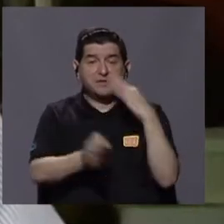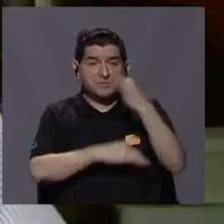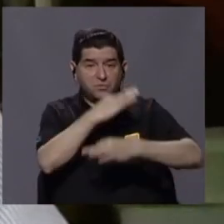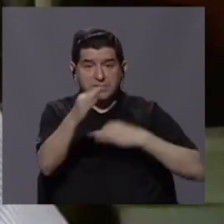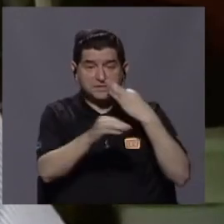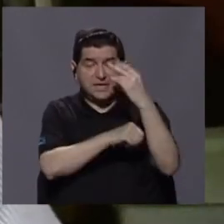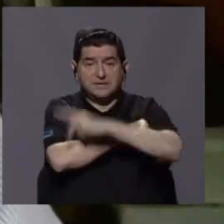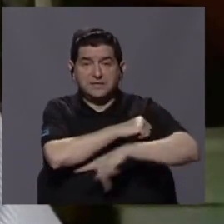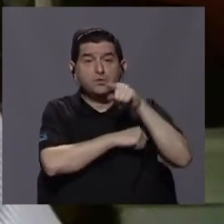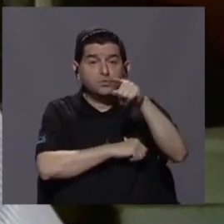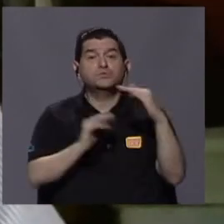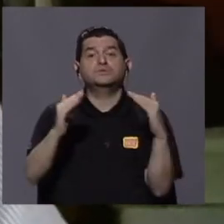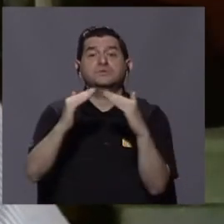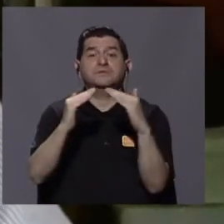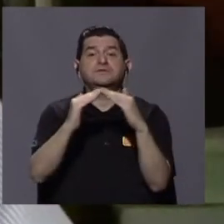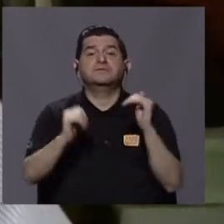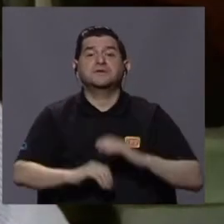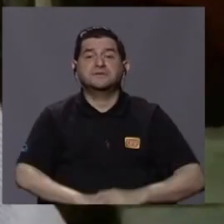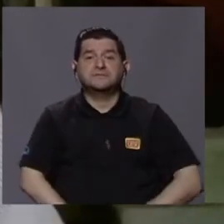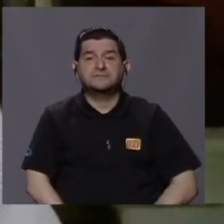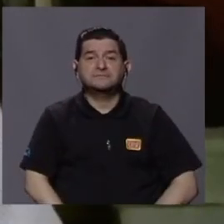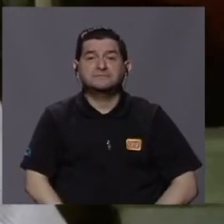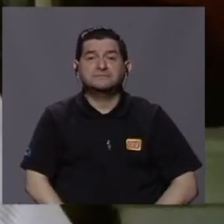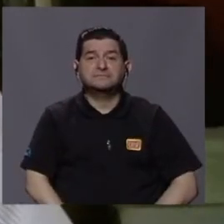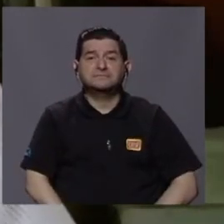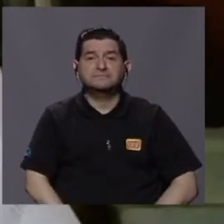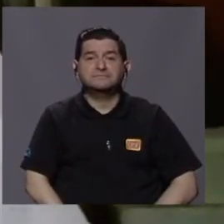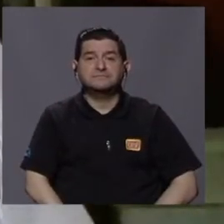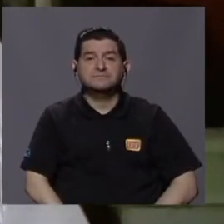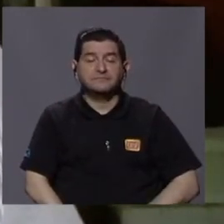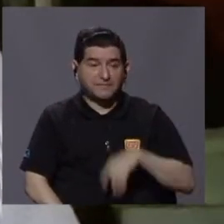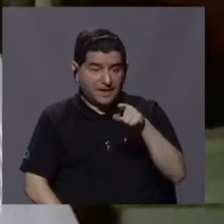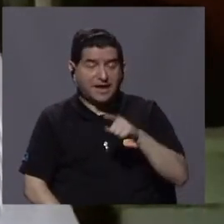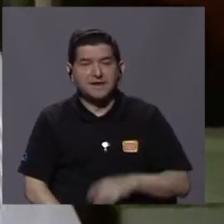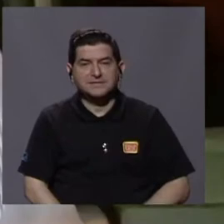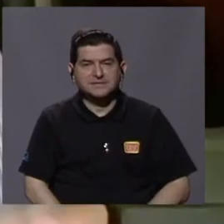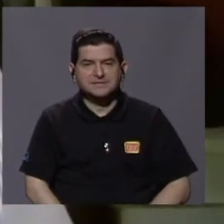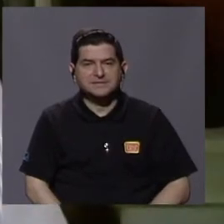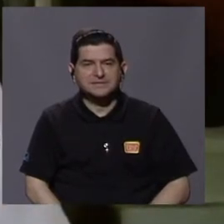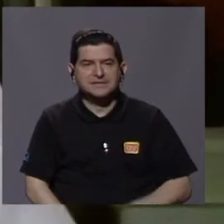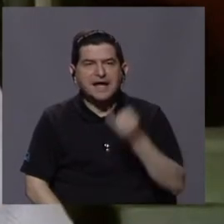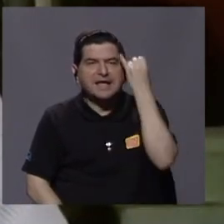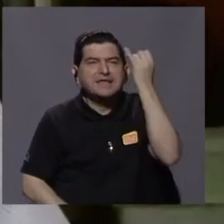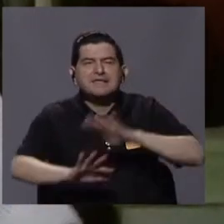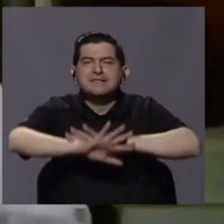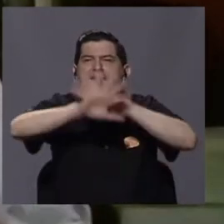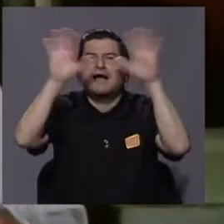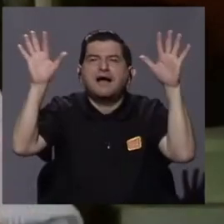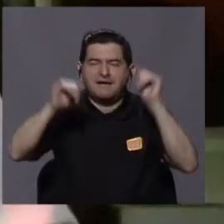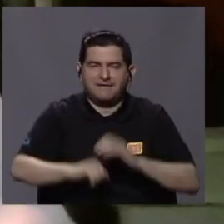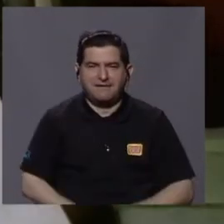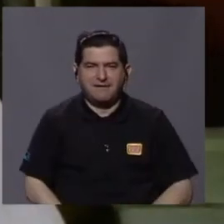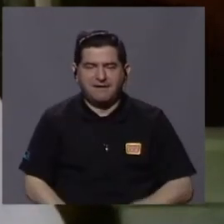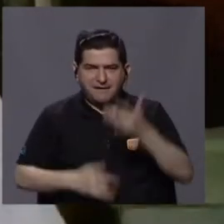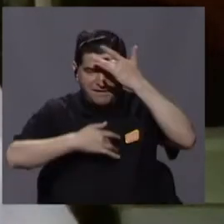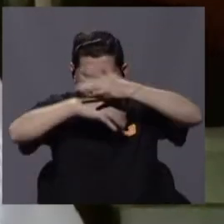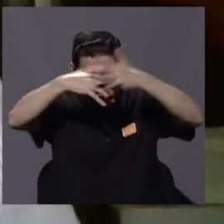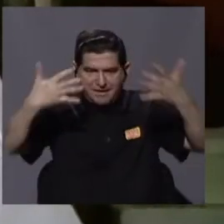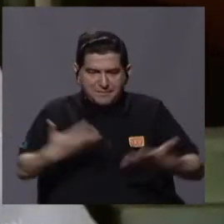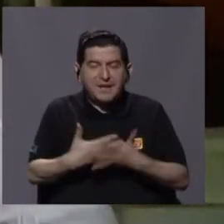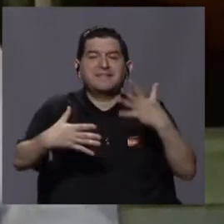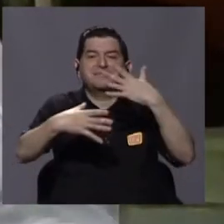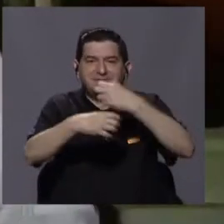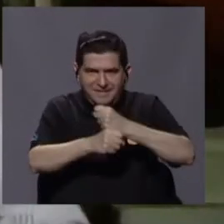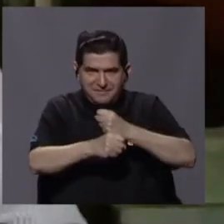de país en el que vives yo creo que esta esta es una una figura de lo más clara con respecto a lo que la pandemia ha hecho